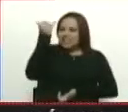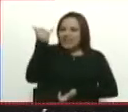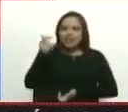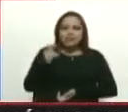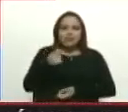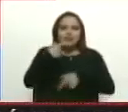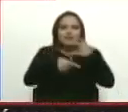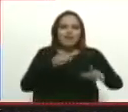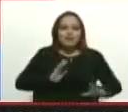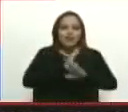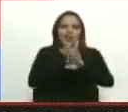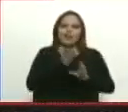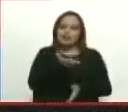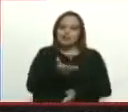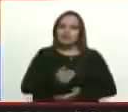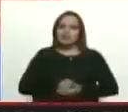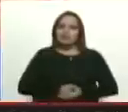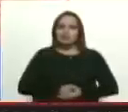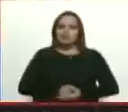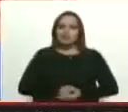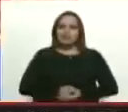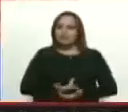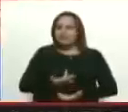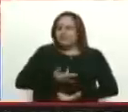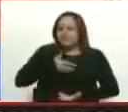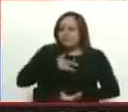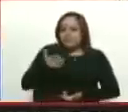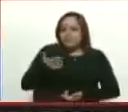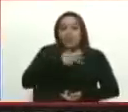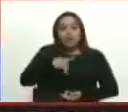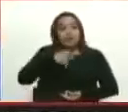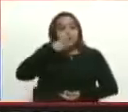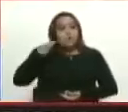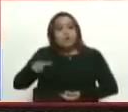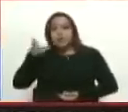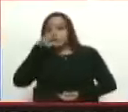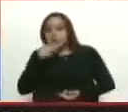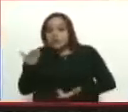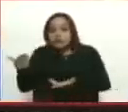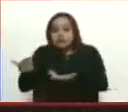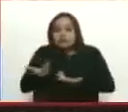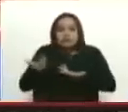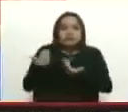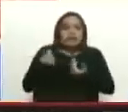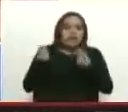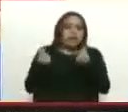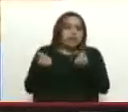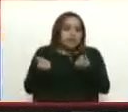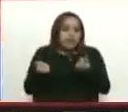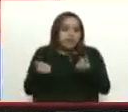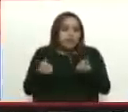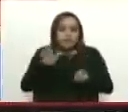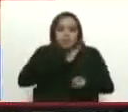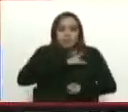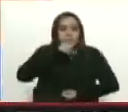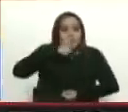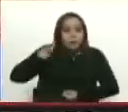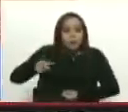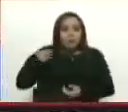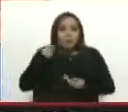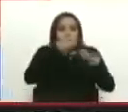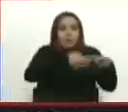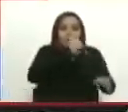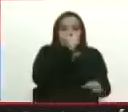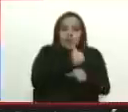bloqueo. ¿Para qué? Para que nuestro pueblo no reciban ese dinero que es de nuestro pueblo en obras, tal